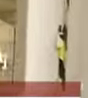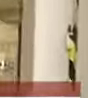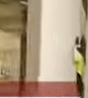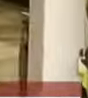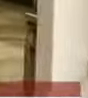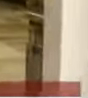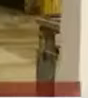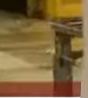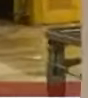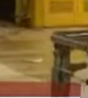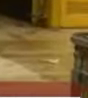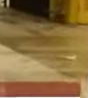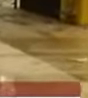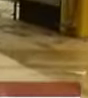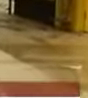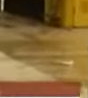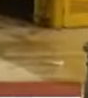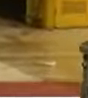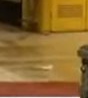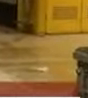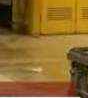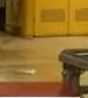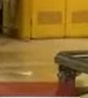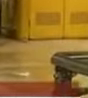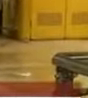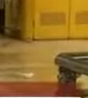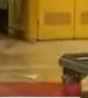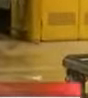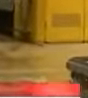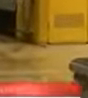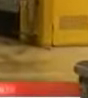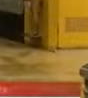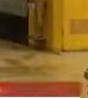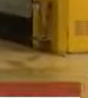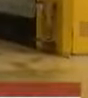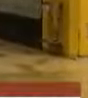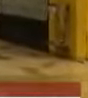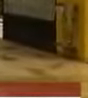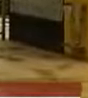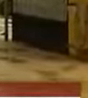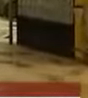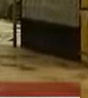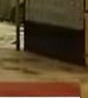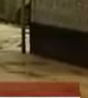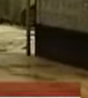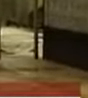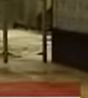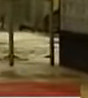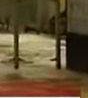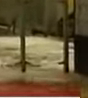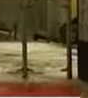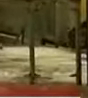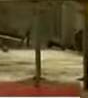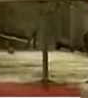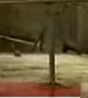fondo podemos ver cómo la boletería se encuentra totalmente quemada. También en el suelo se encuentra mucha agua, ya que 12 compañías de bomberos se encontraron